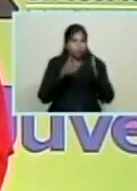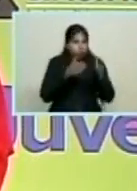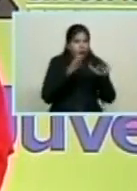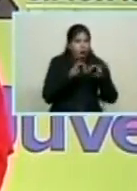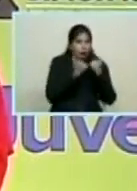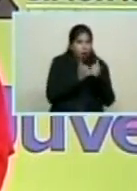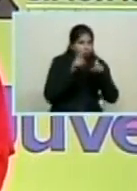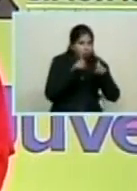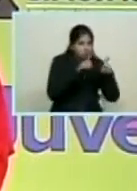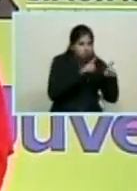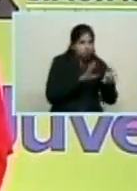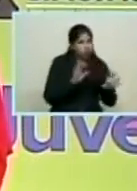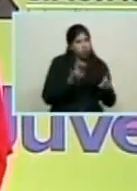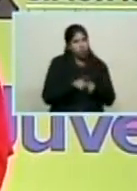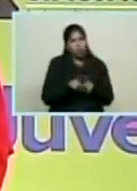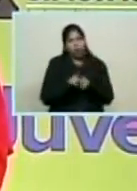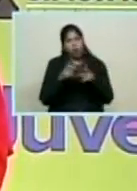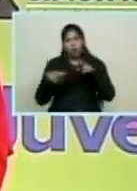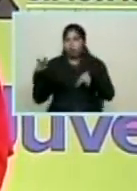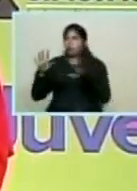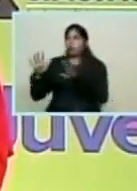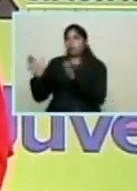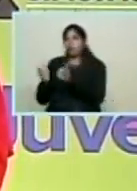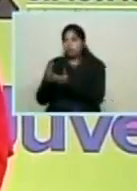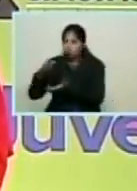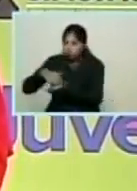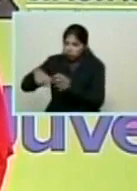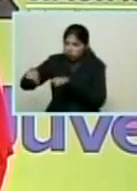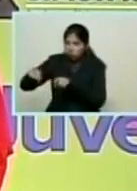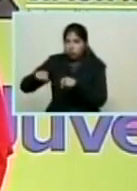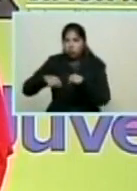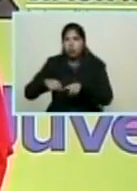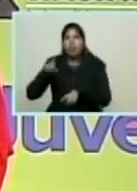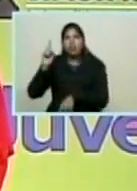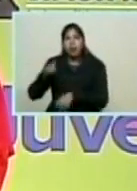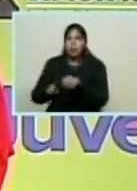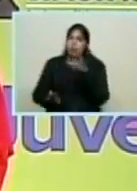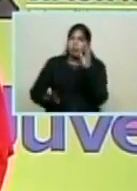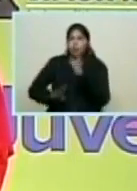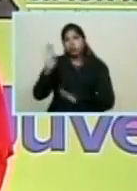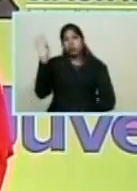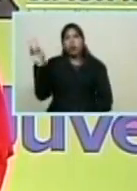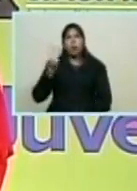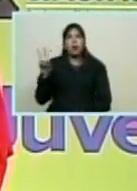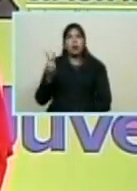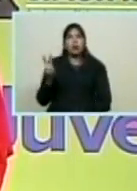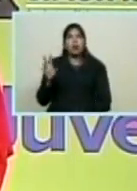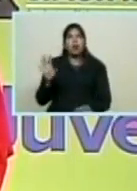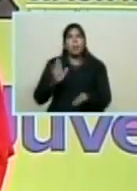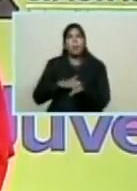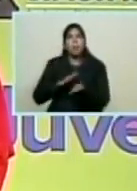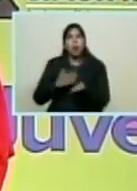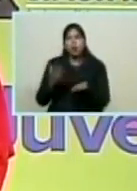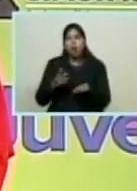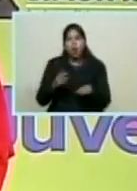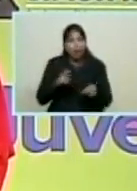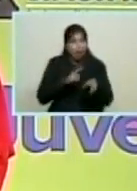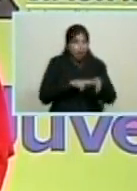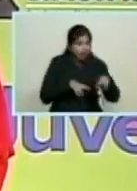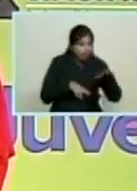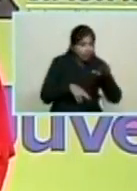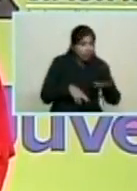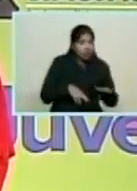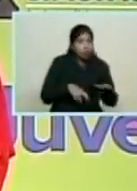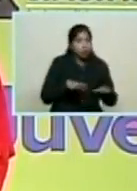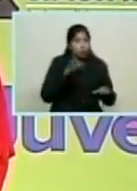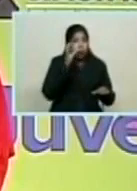la necesidad y la perspectiva de desarrollo de un país entero, porque conectan al niño, a la